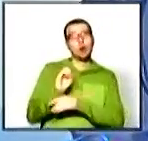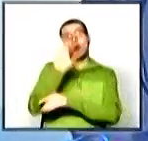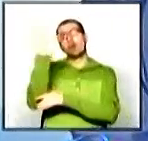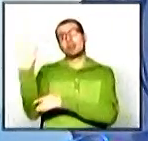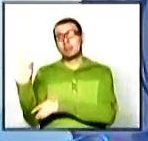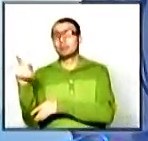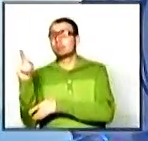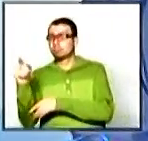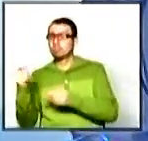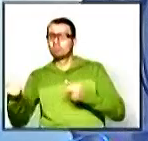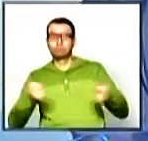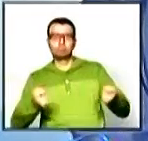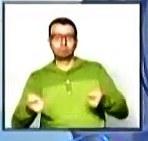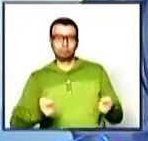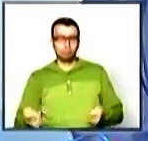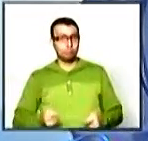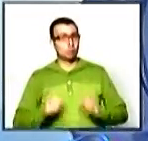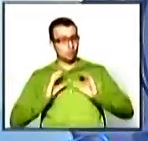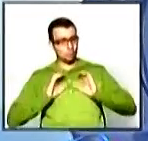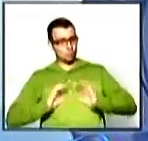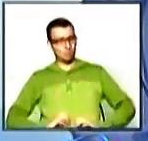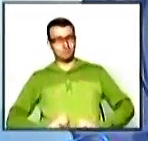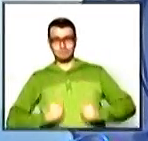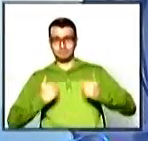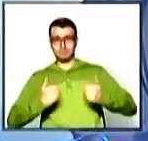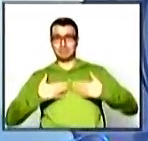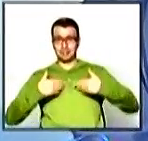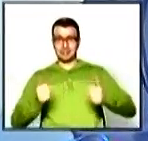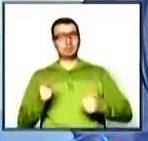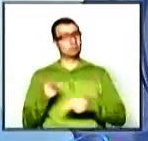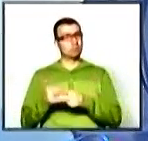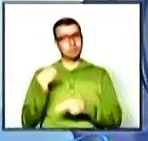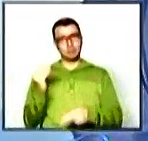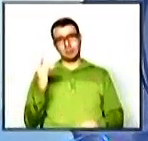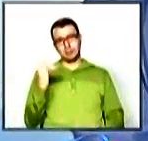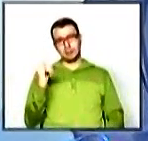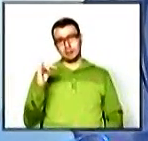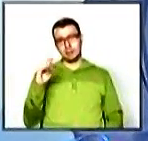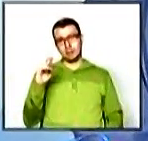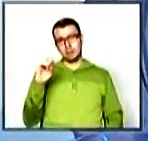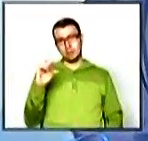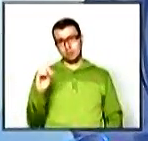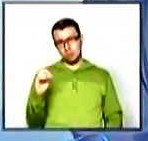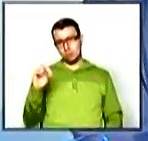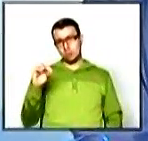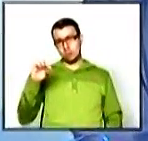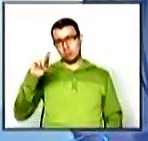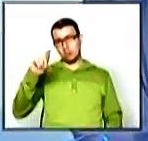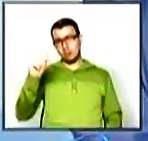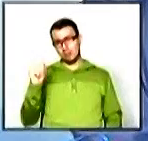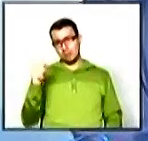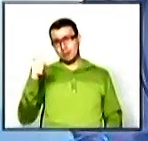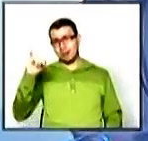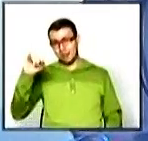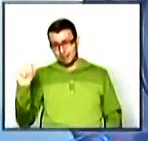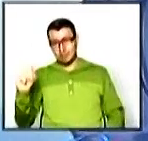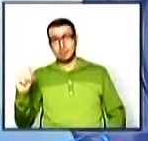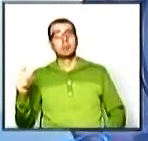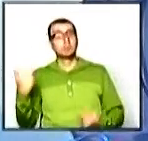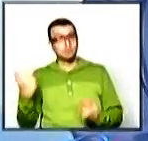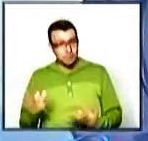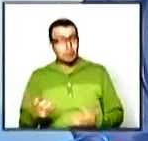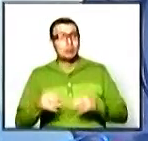se pueden llevar a cabo para el bien de la salud, y es la quiropraxia, porque también quiero dejarles otra